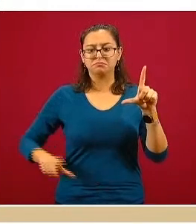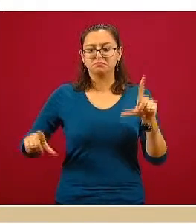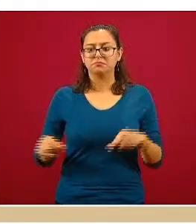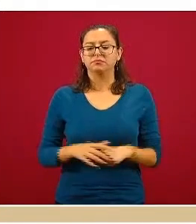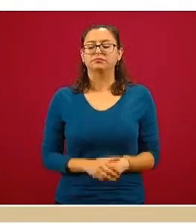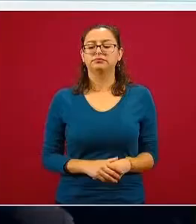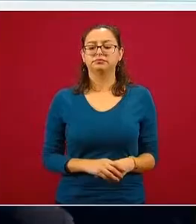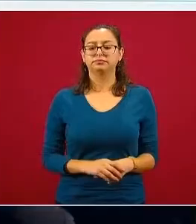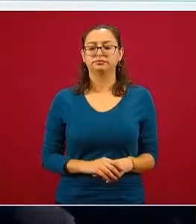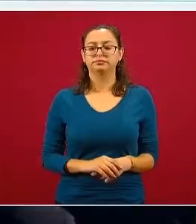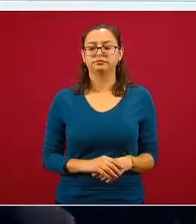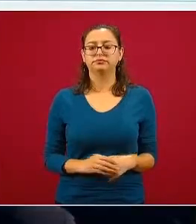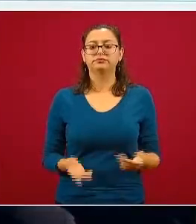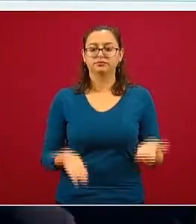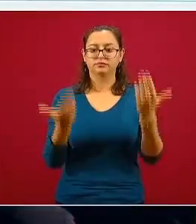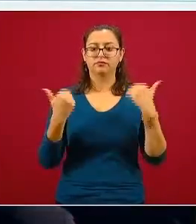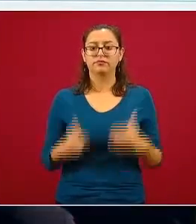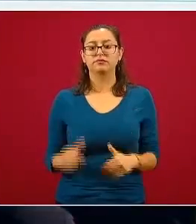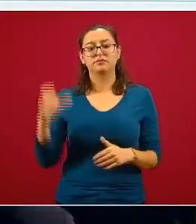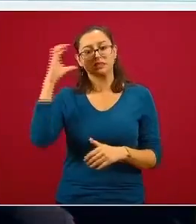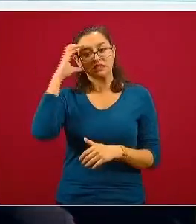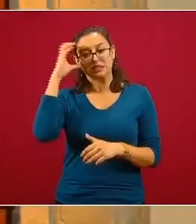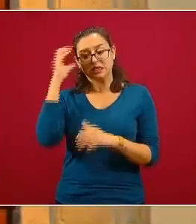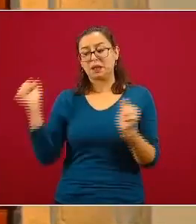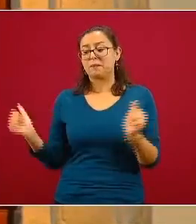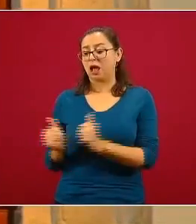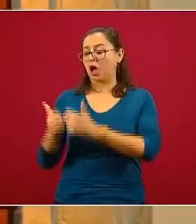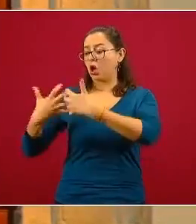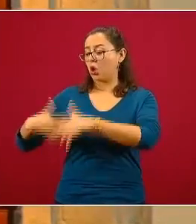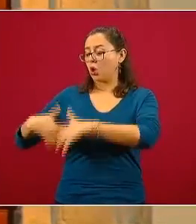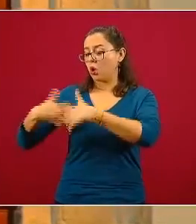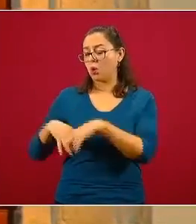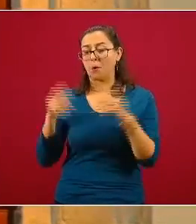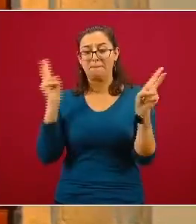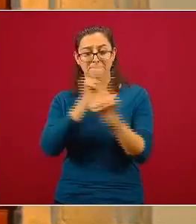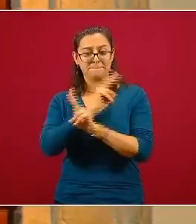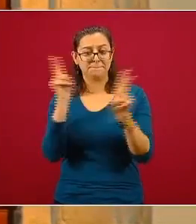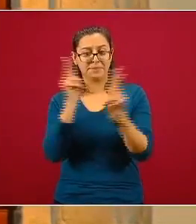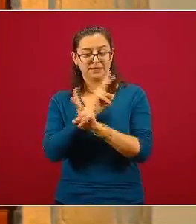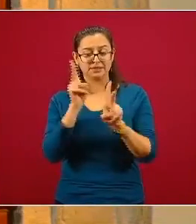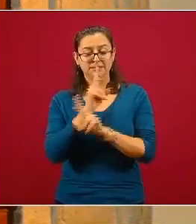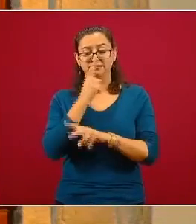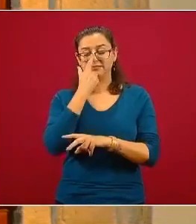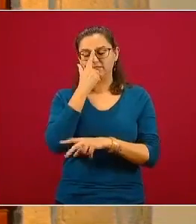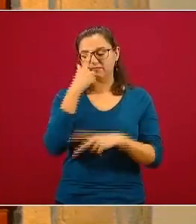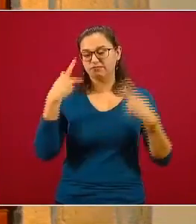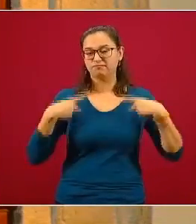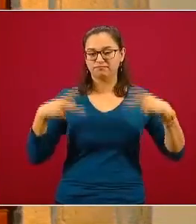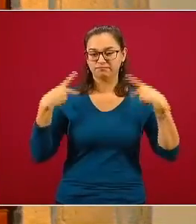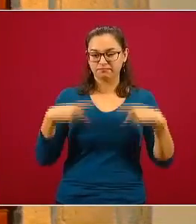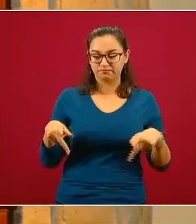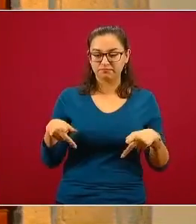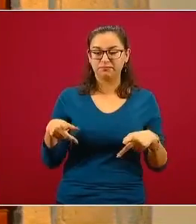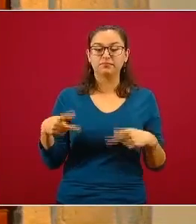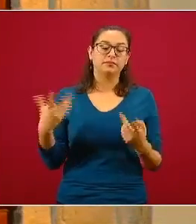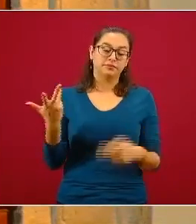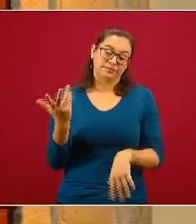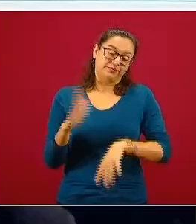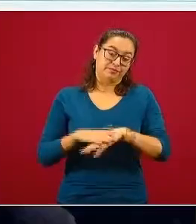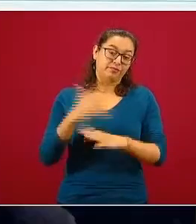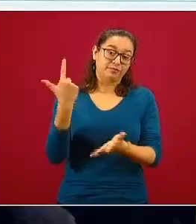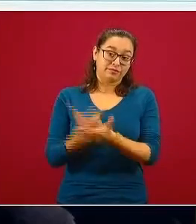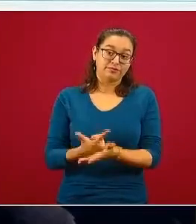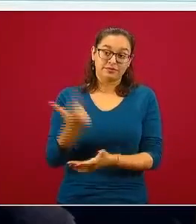graves. Veamos la siguiente diapositiva, son las camas disponibles con ventilador, que son para los pacientes más críticos y que además requieren una